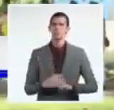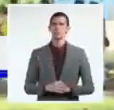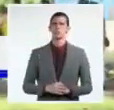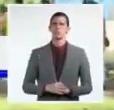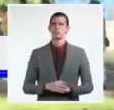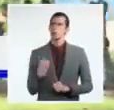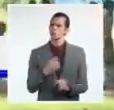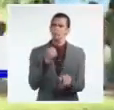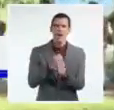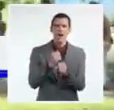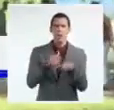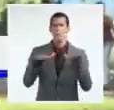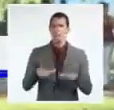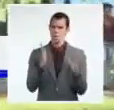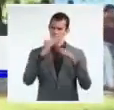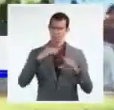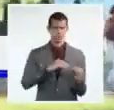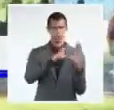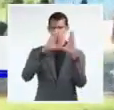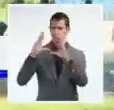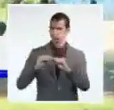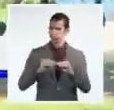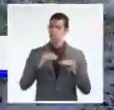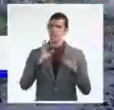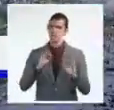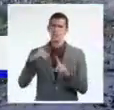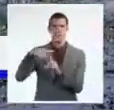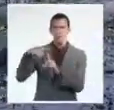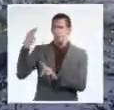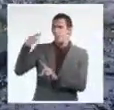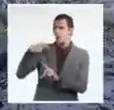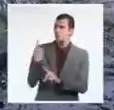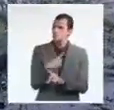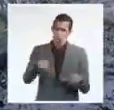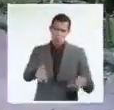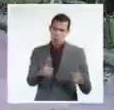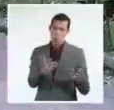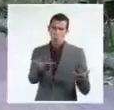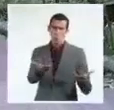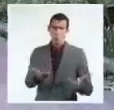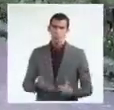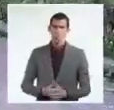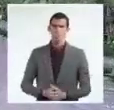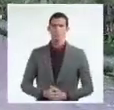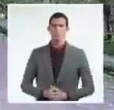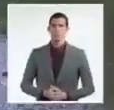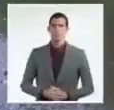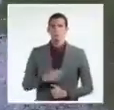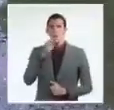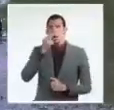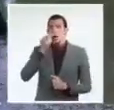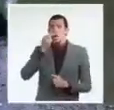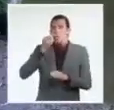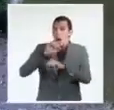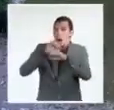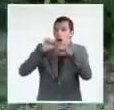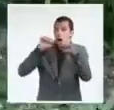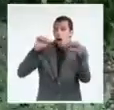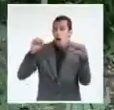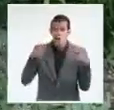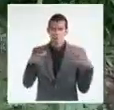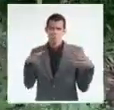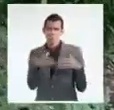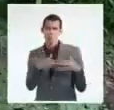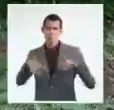nos diga, nosotros vamos a estar aquí cumpliendo con la tarea que nos encomendaron. Desde muy temprano en la mañana, el colectivo de profesores y estudiantes de la Universidad